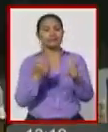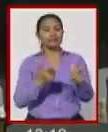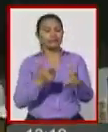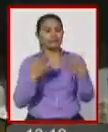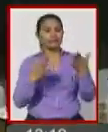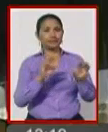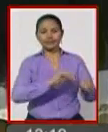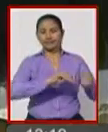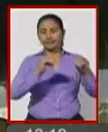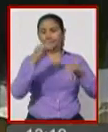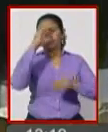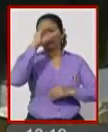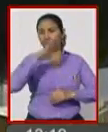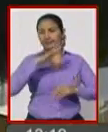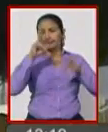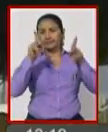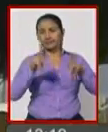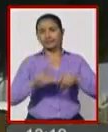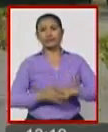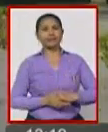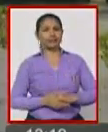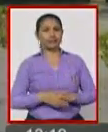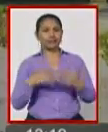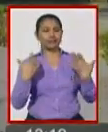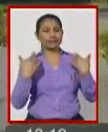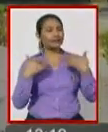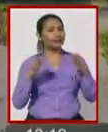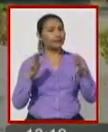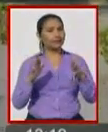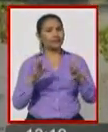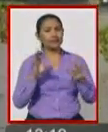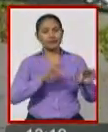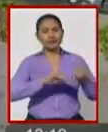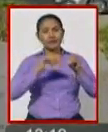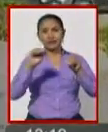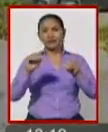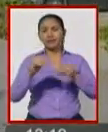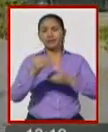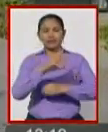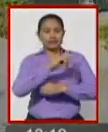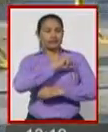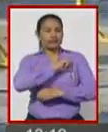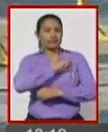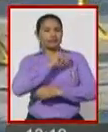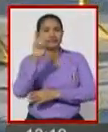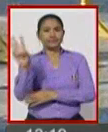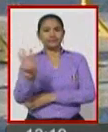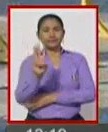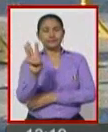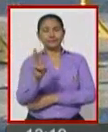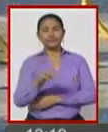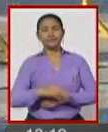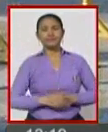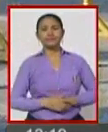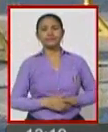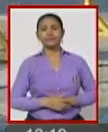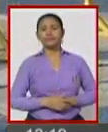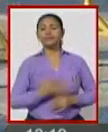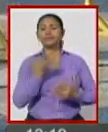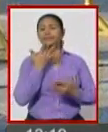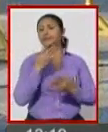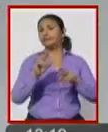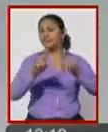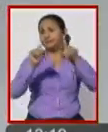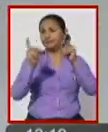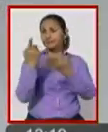de fuego que eran trasladadas por un ciudadano. Este ha sido trasladado hasta la FCC de Guarnes, donde se le va a